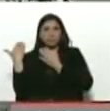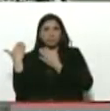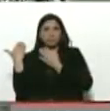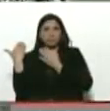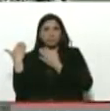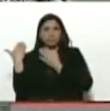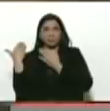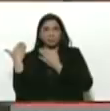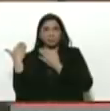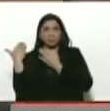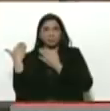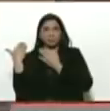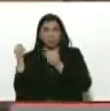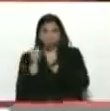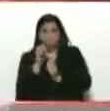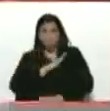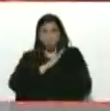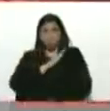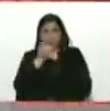¿están aquí conmigo?